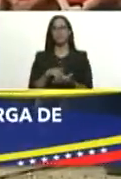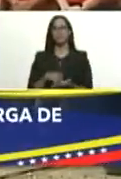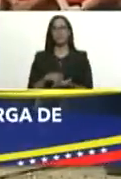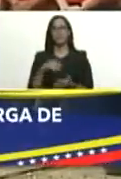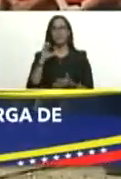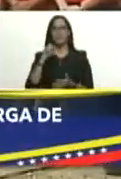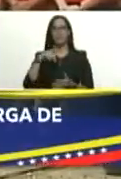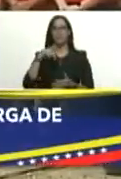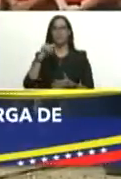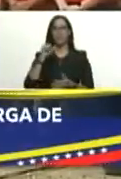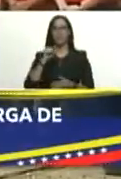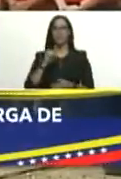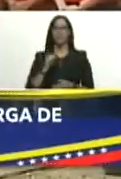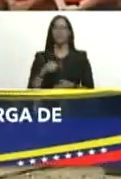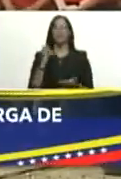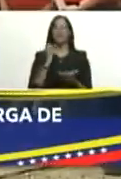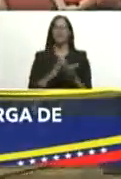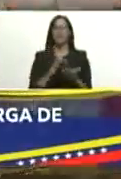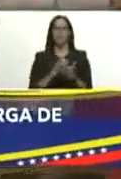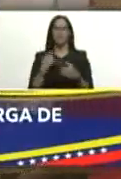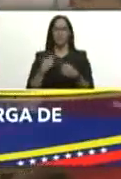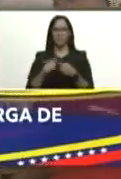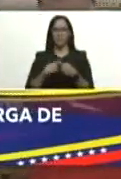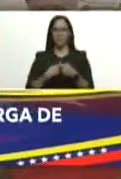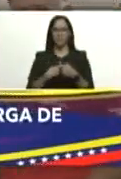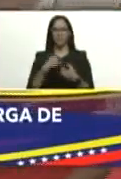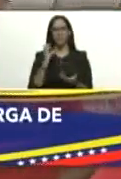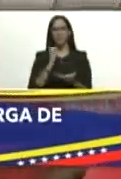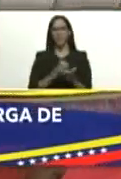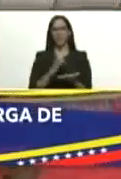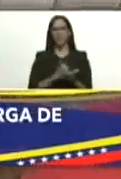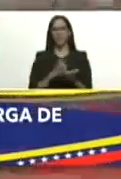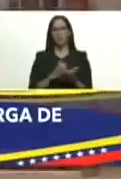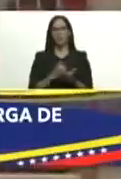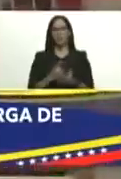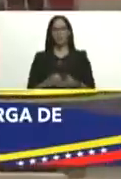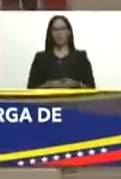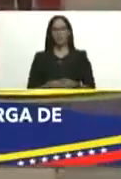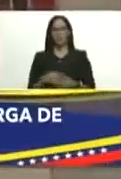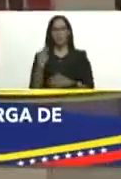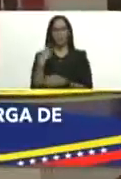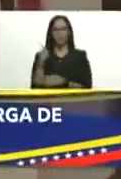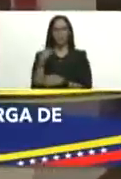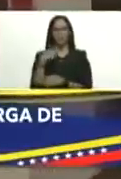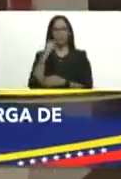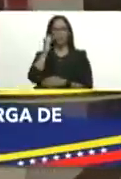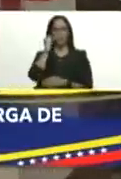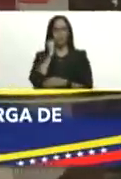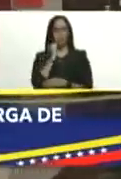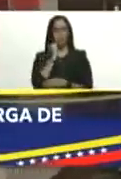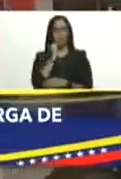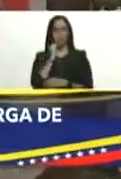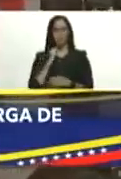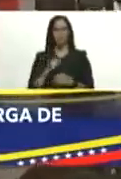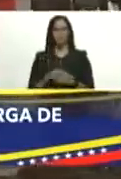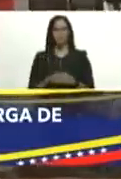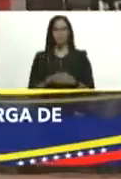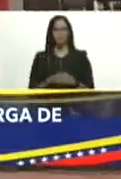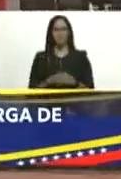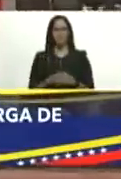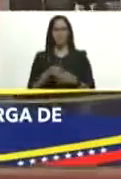EPS Katia Gas en Katia, parroquia Sucre de el